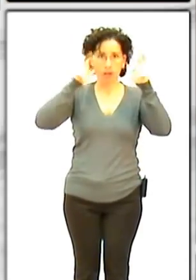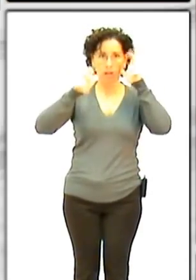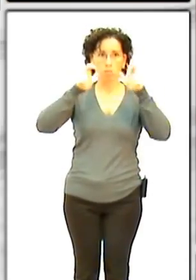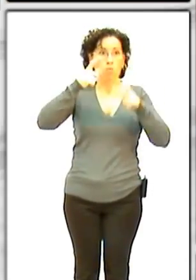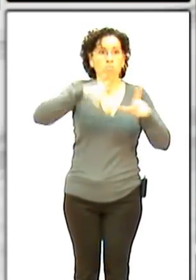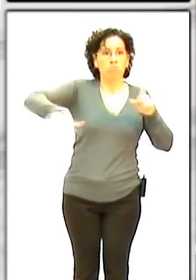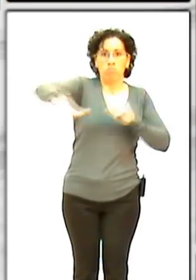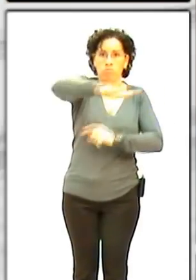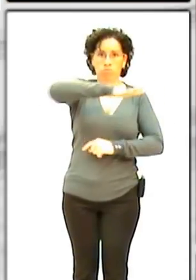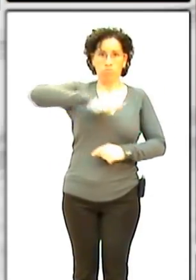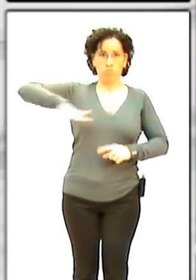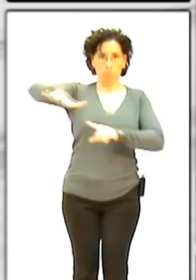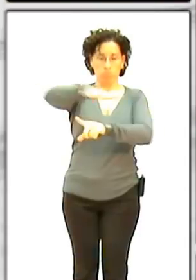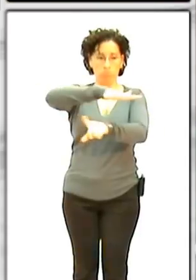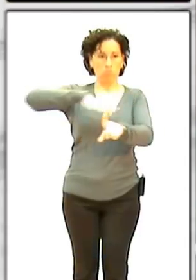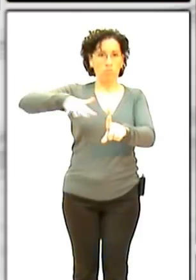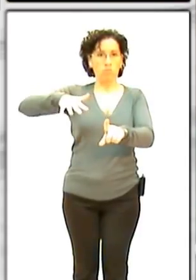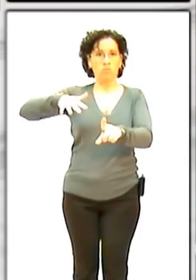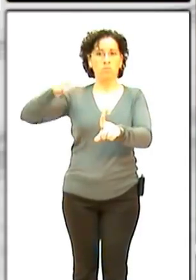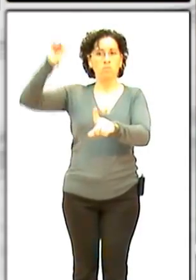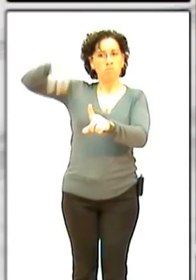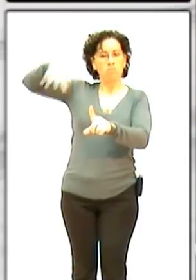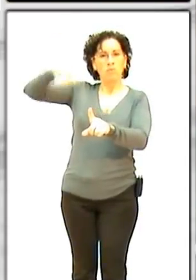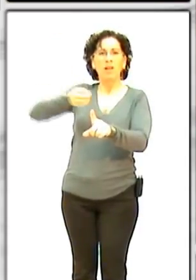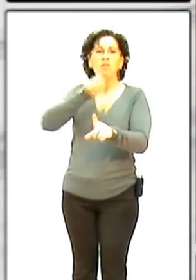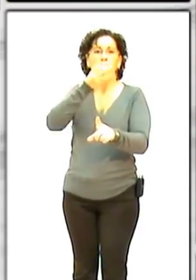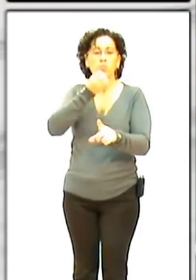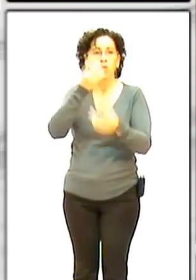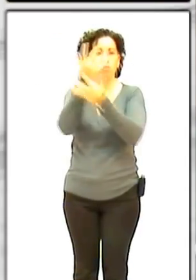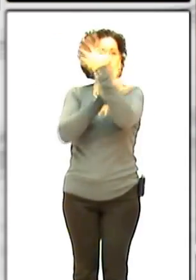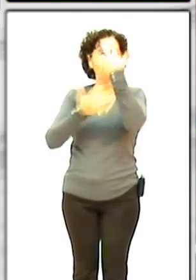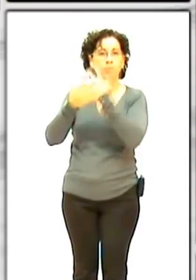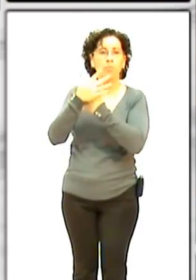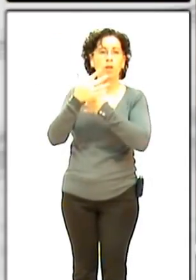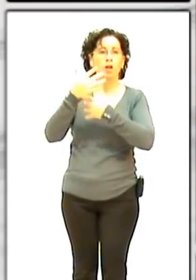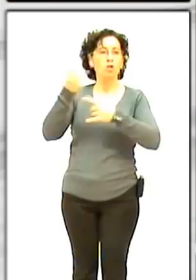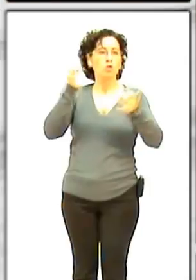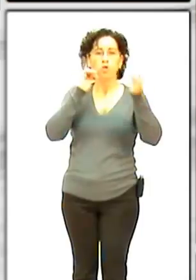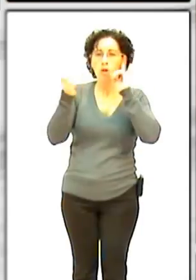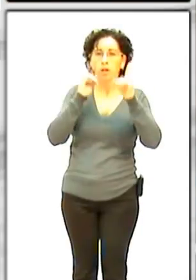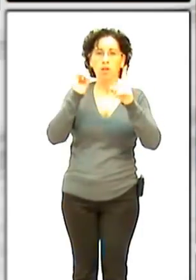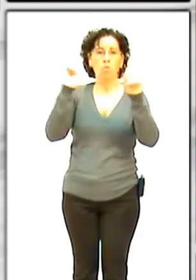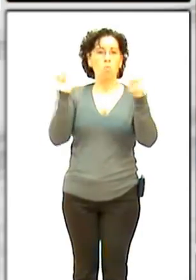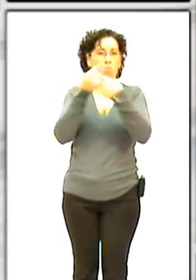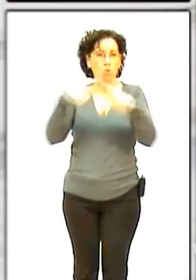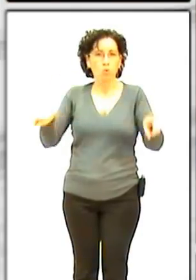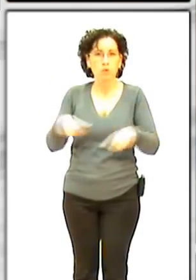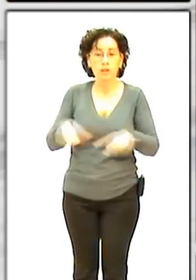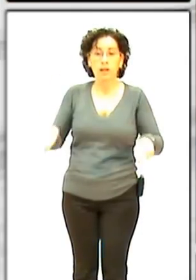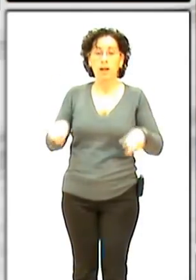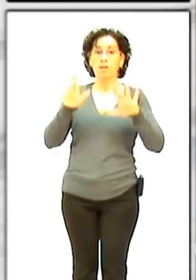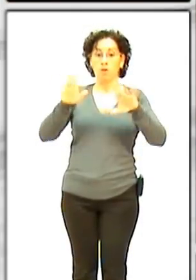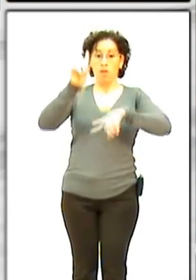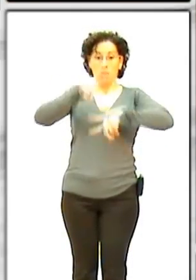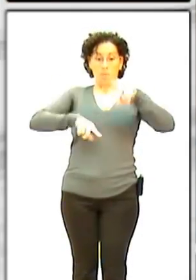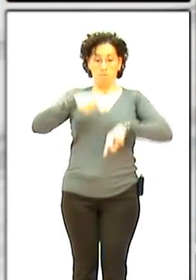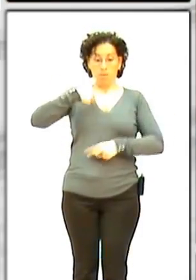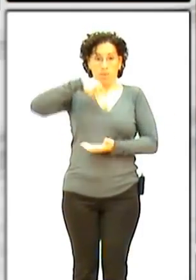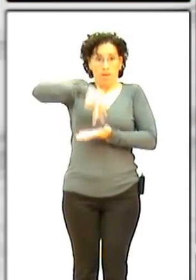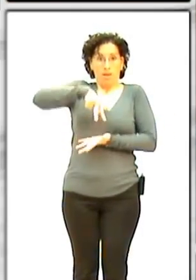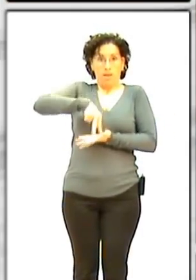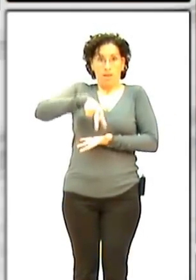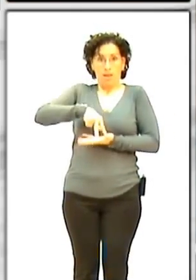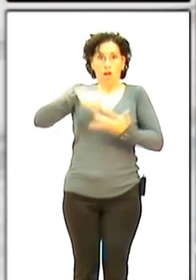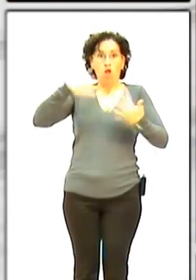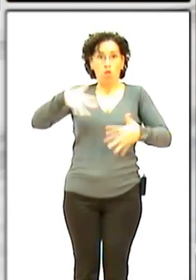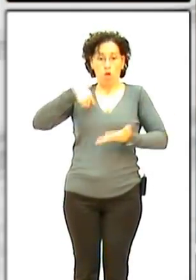plano, mezclado con efectos de sonido, con música, y dependiendo de la posición del usuario